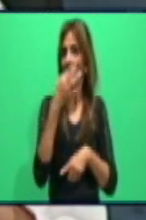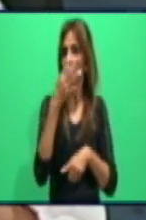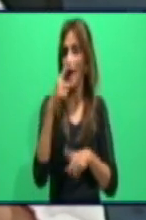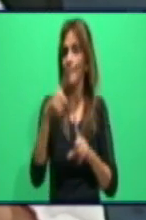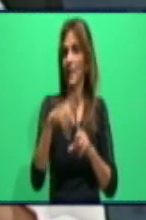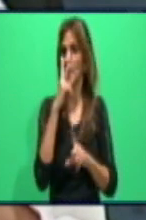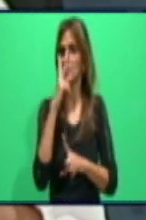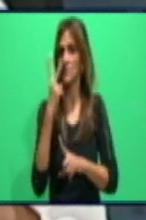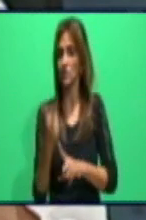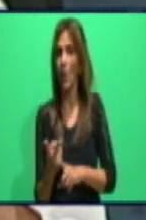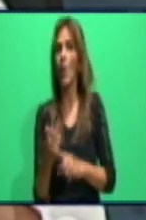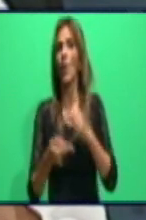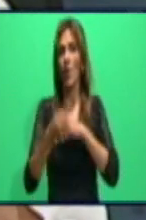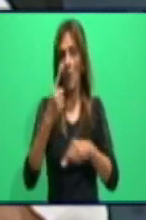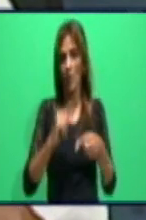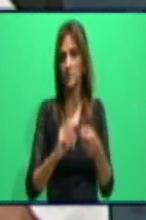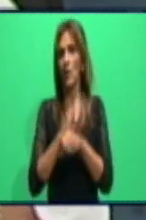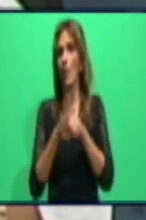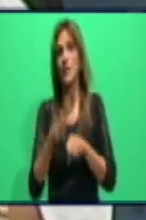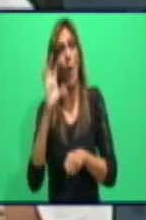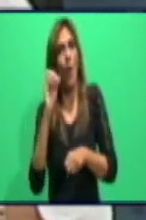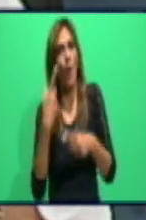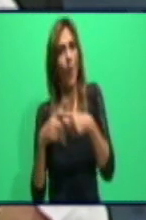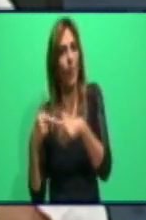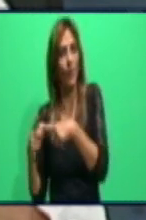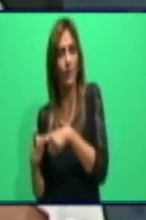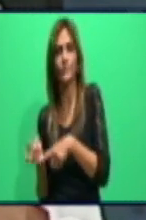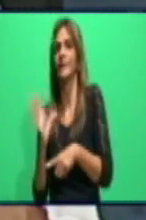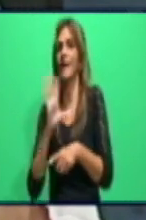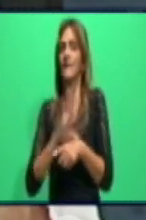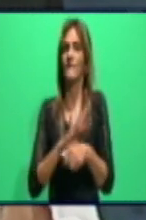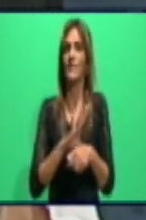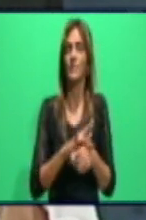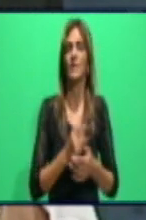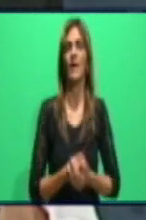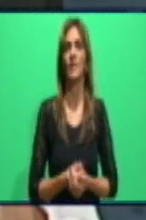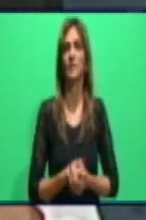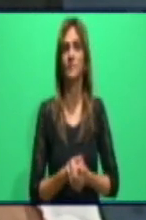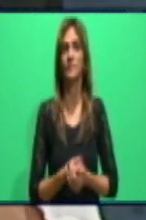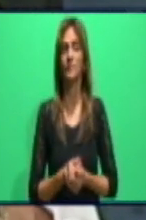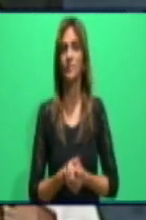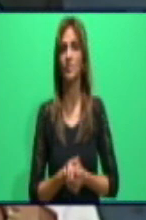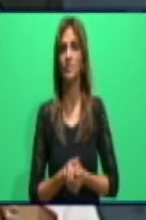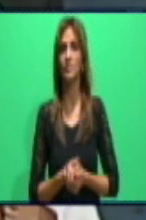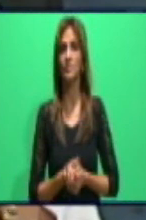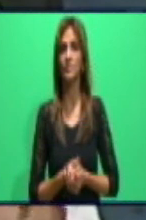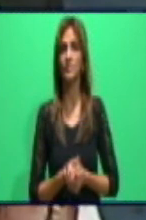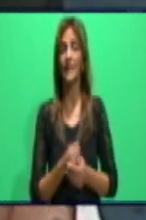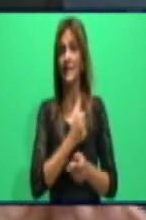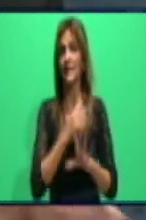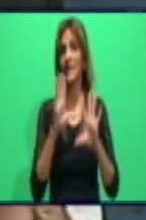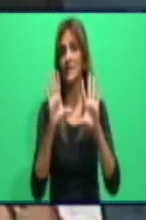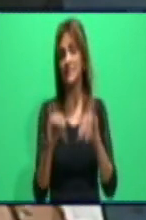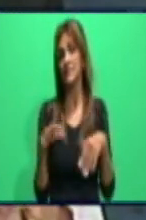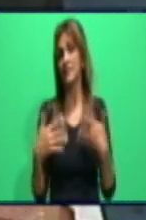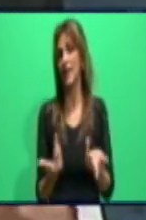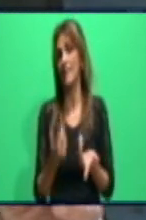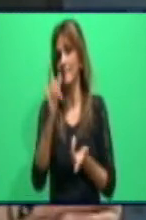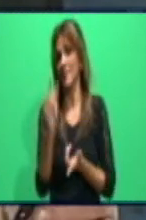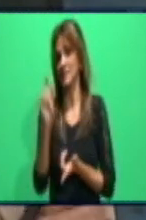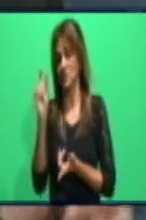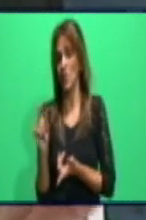y nate timosina etcétera medicamentos esteroideos y citostáticos es decir estos pacientes que hayan recibido estos